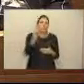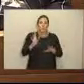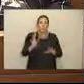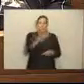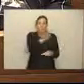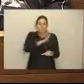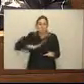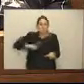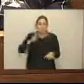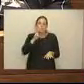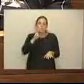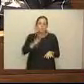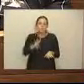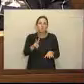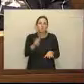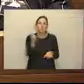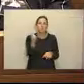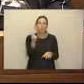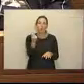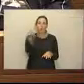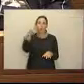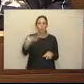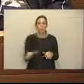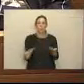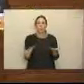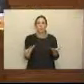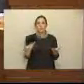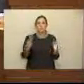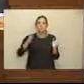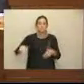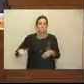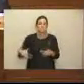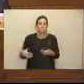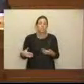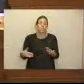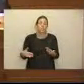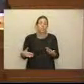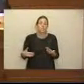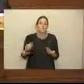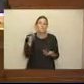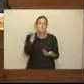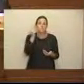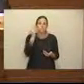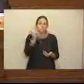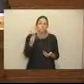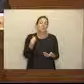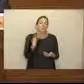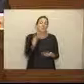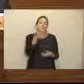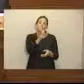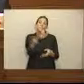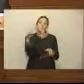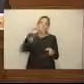a mi modo de ver, la cifra más definitoria de todas es la de los afiliados a la Seguridad Social.